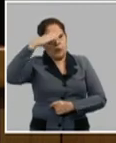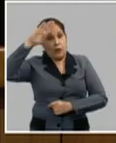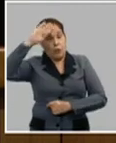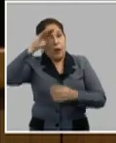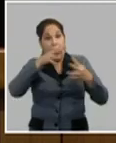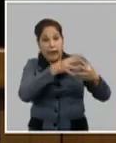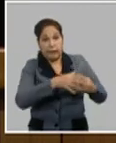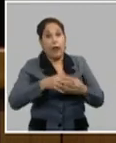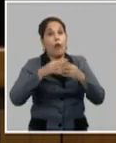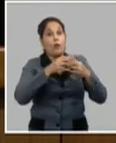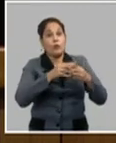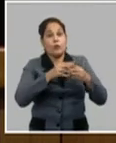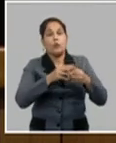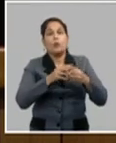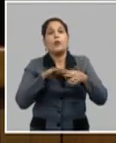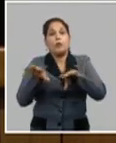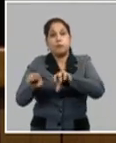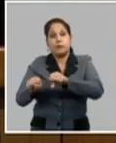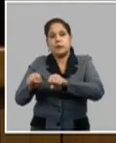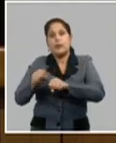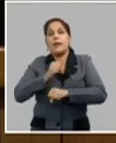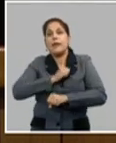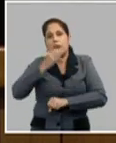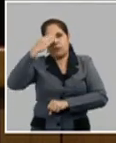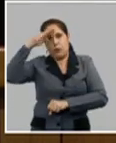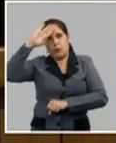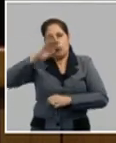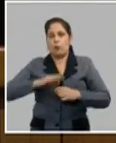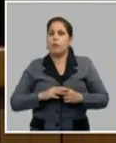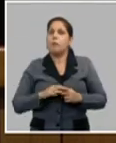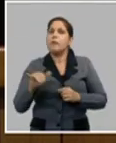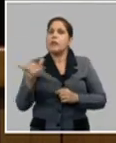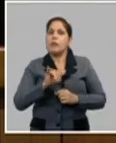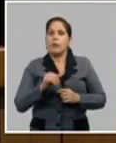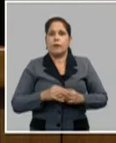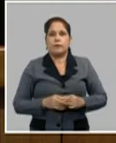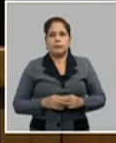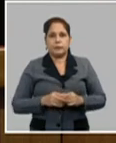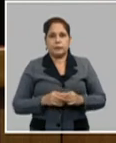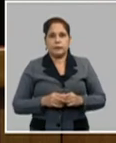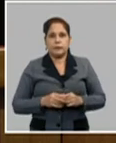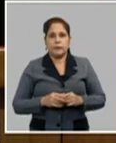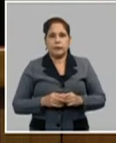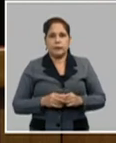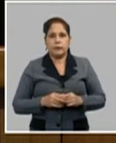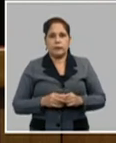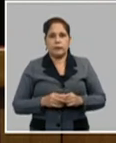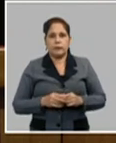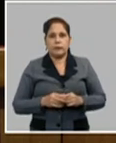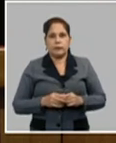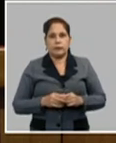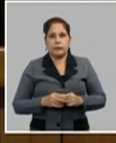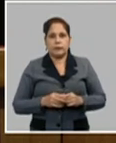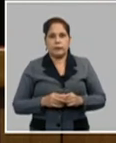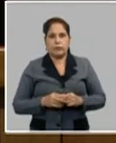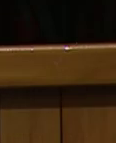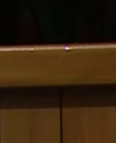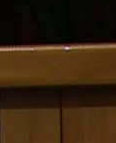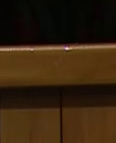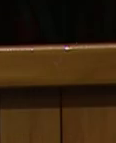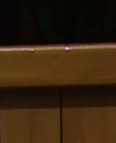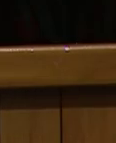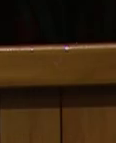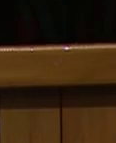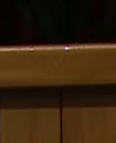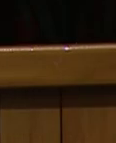Estados Unidos agrede a nuestro país. También lo exponen las condiciones de una economía